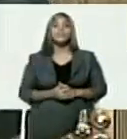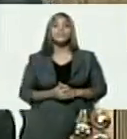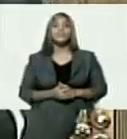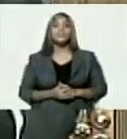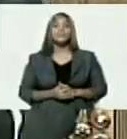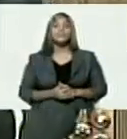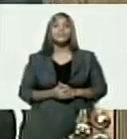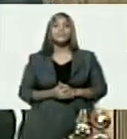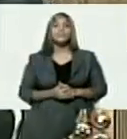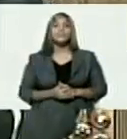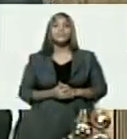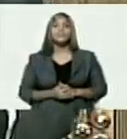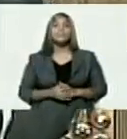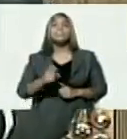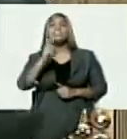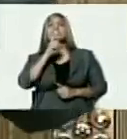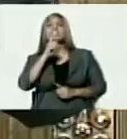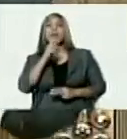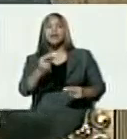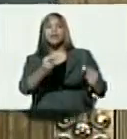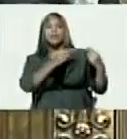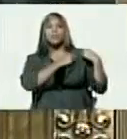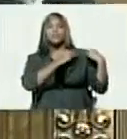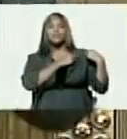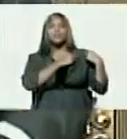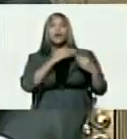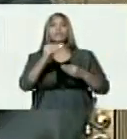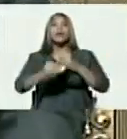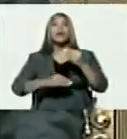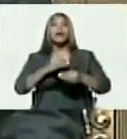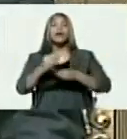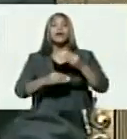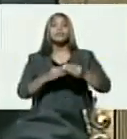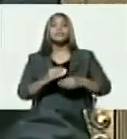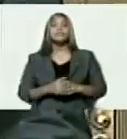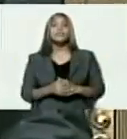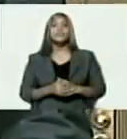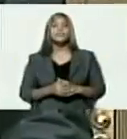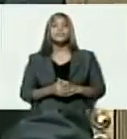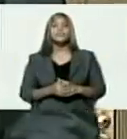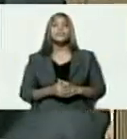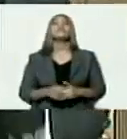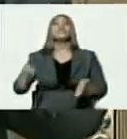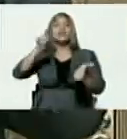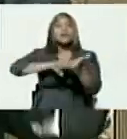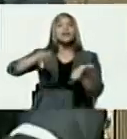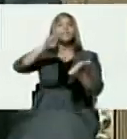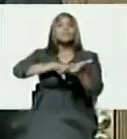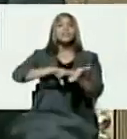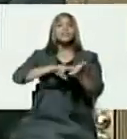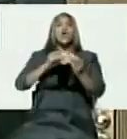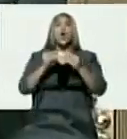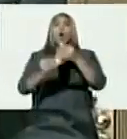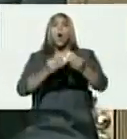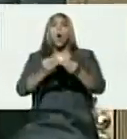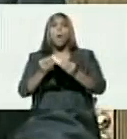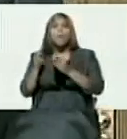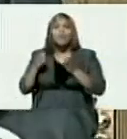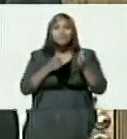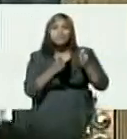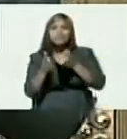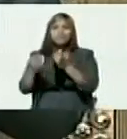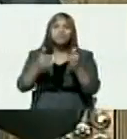Quienes estamos aquí, lo que hemos hecho es reafirmar el camino de la